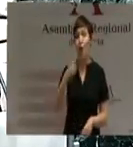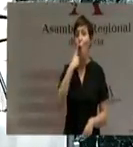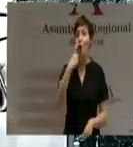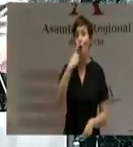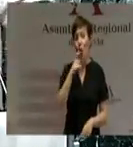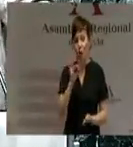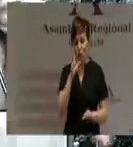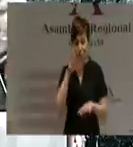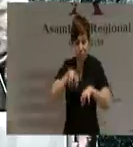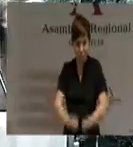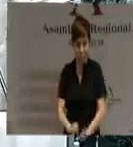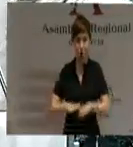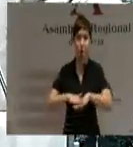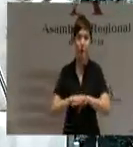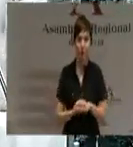Fíjese usted.